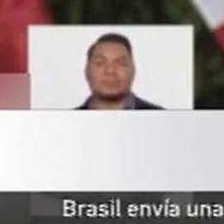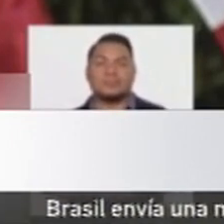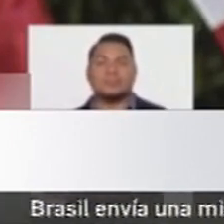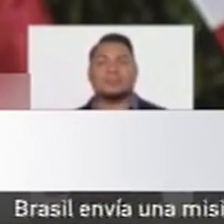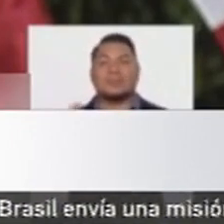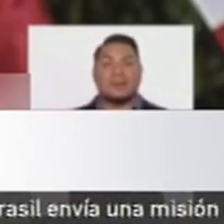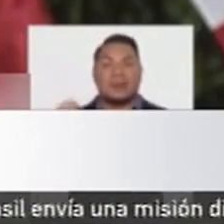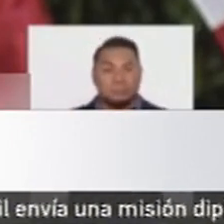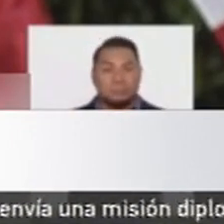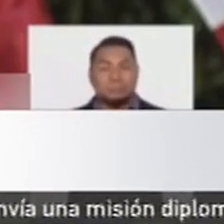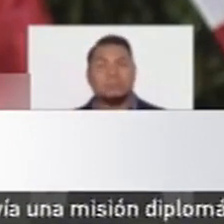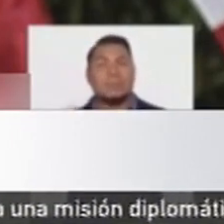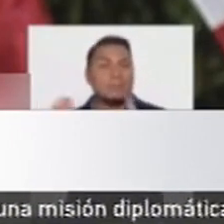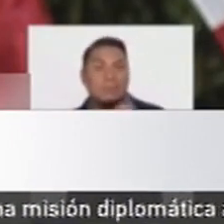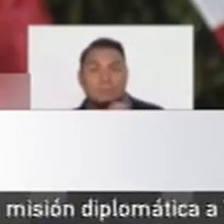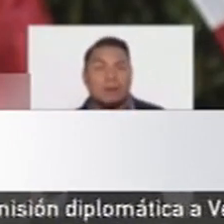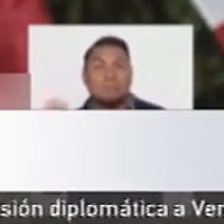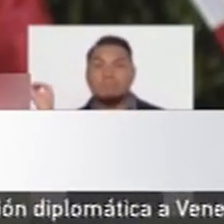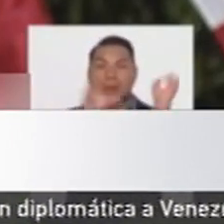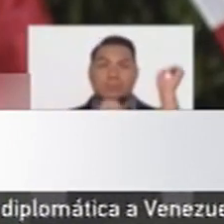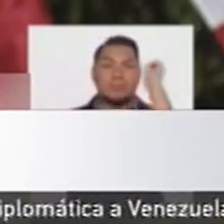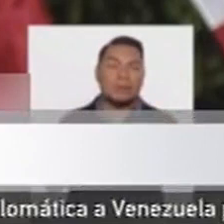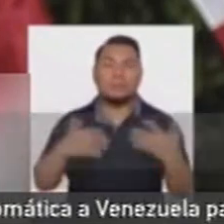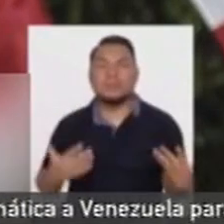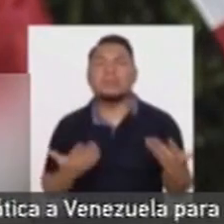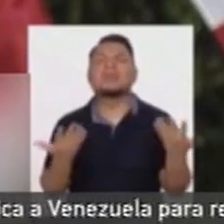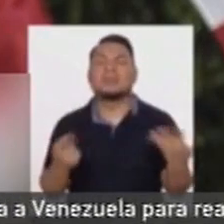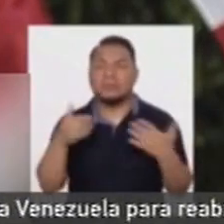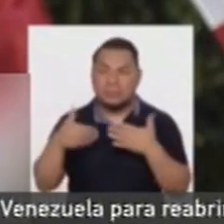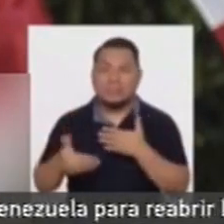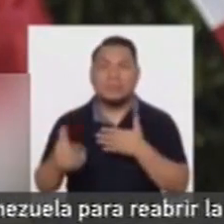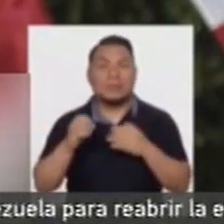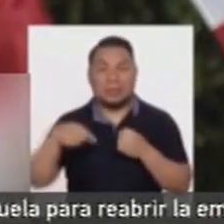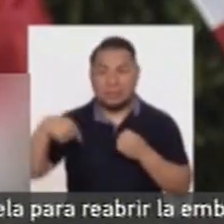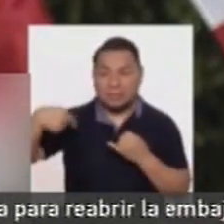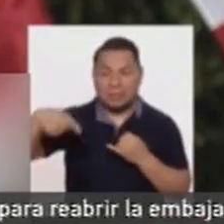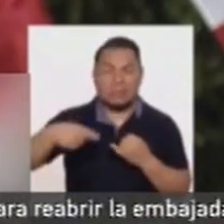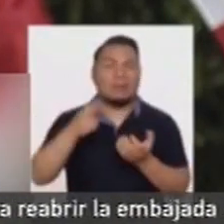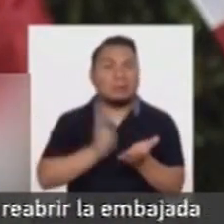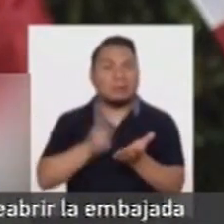Los actos de violencia generados a lo largo de estos días,